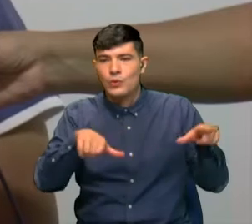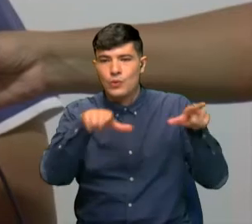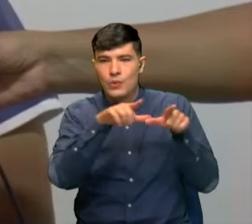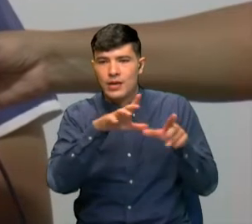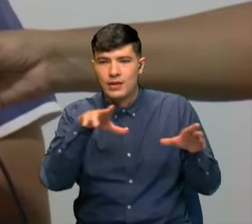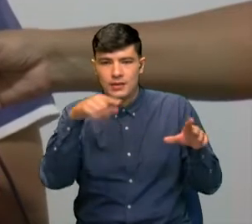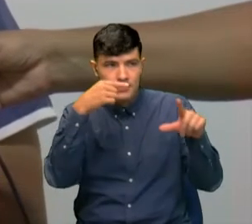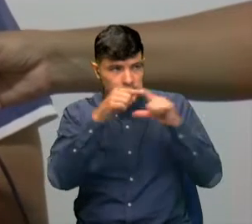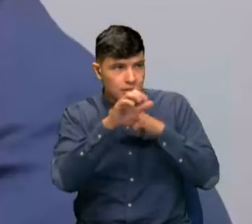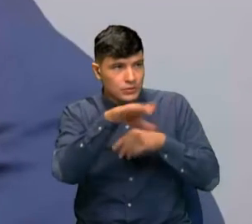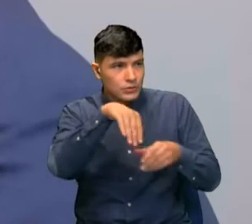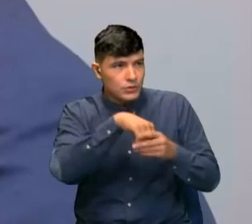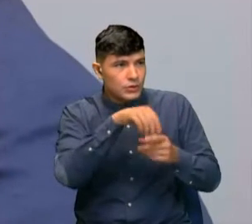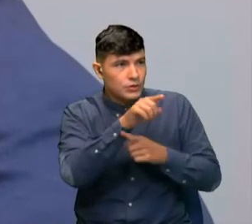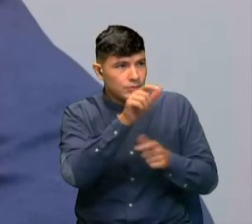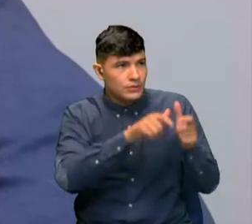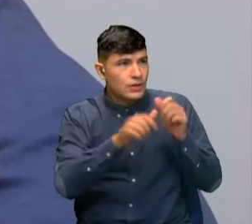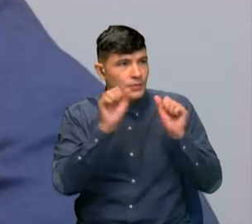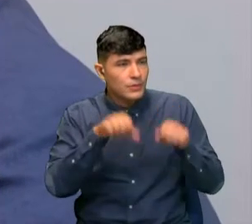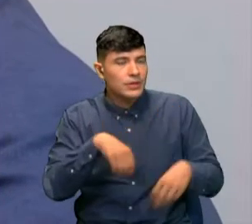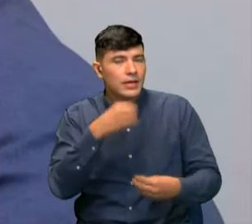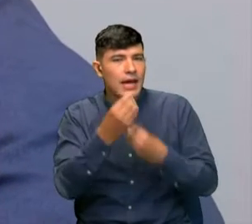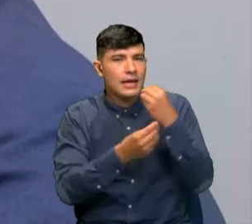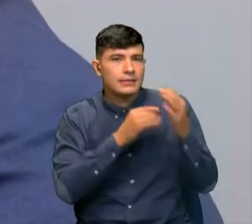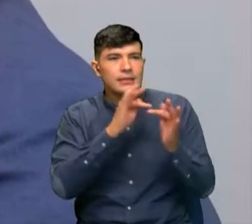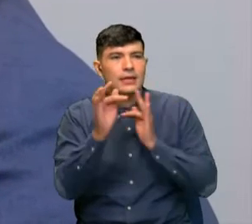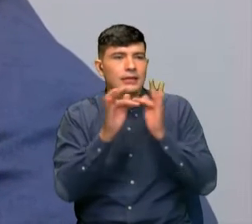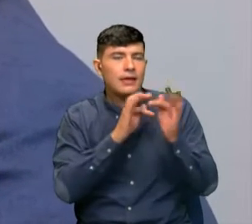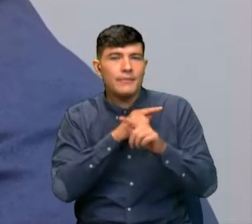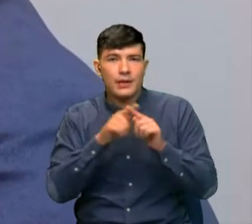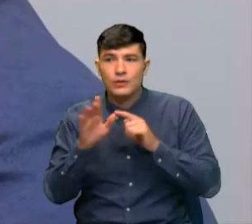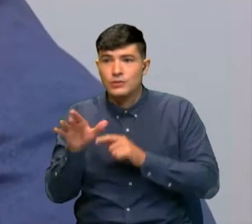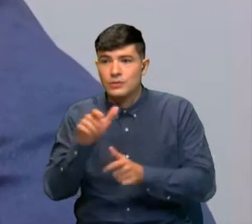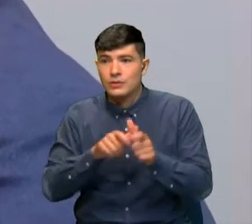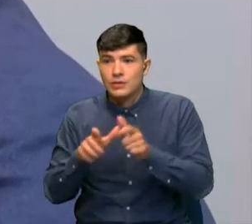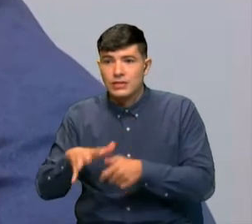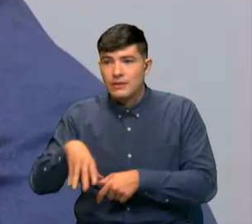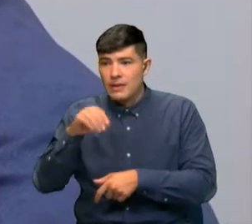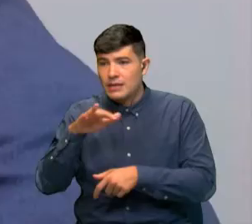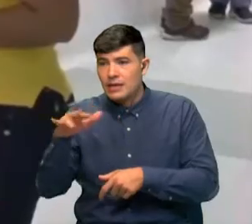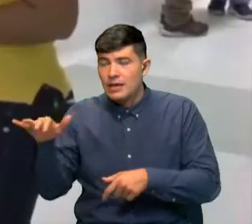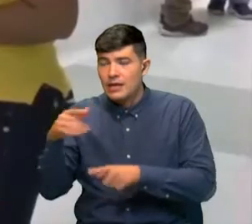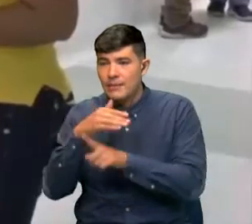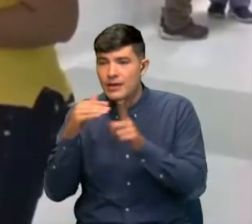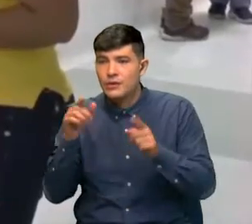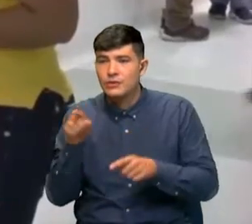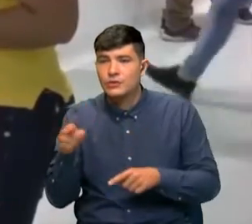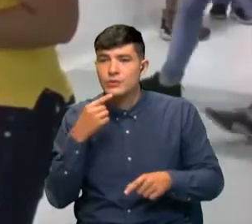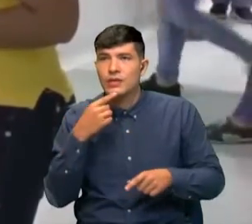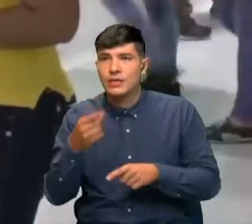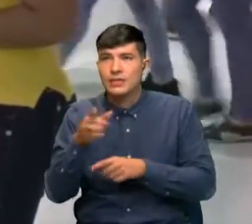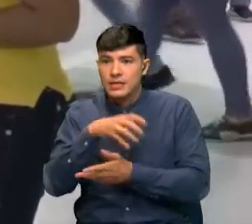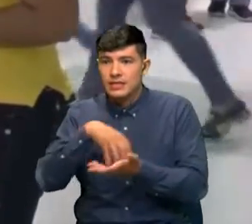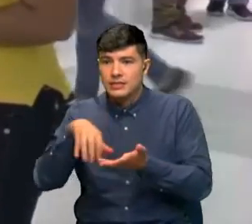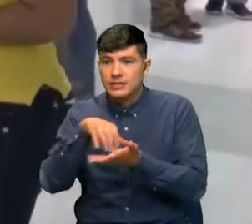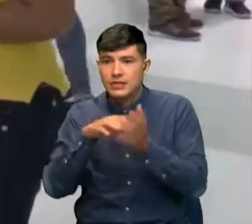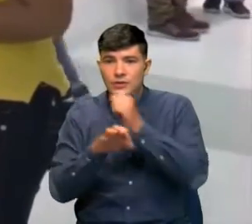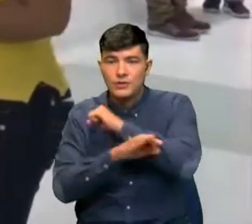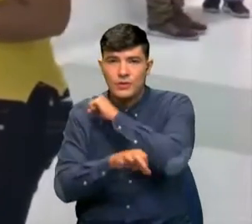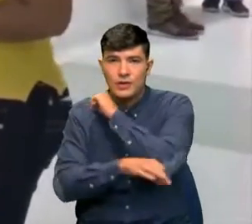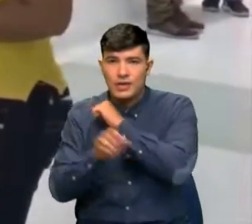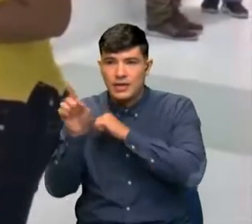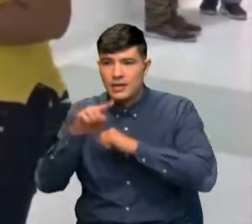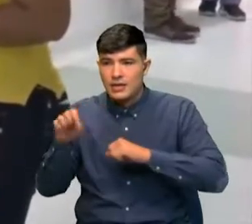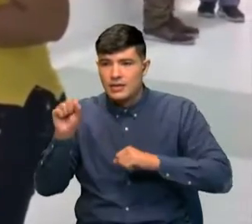enviar el paciente los galenos del hospital regional del magdalena medio aseguran que el centro psiquiátrico san camilo se encuentra